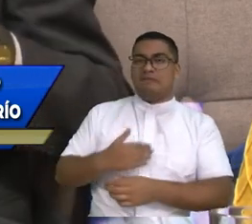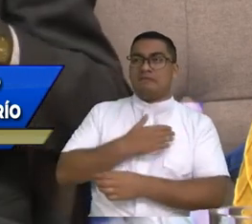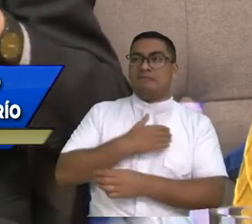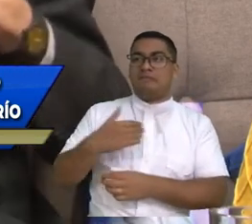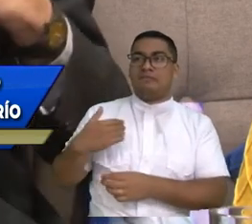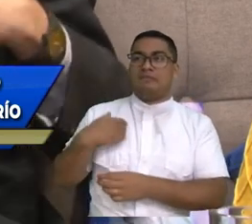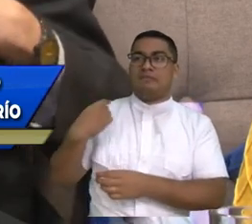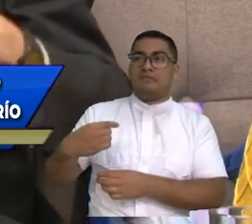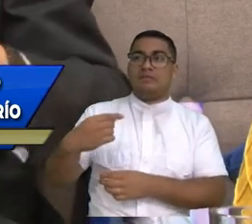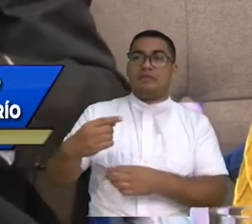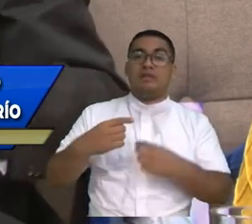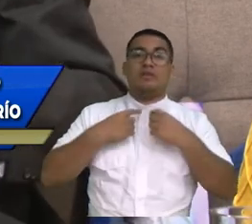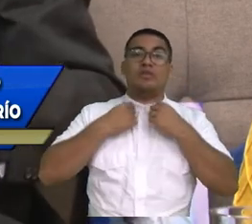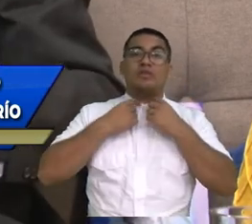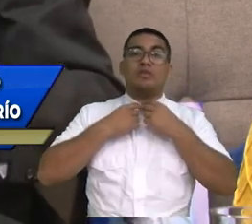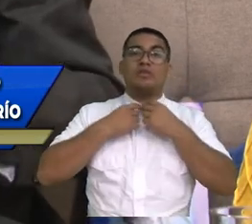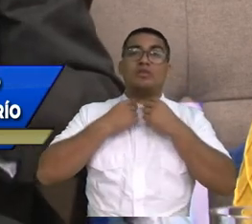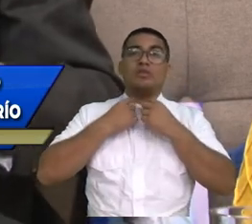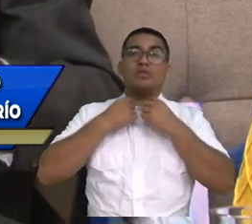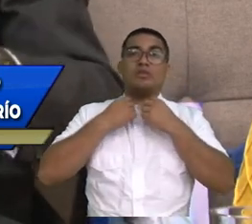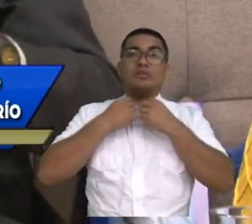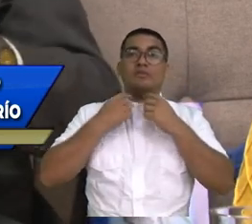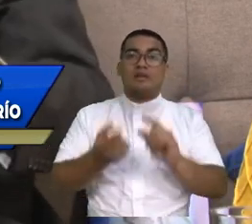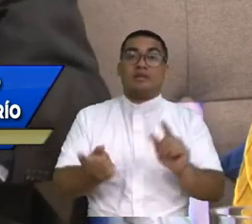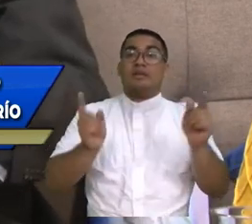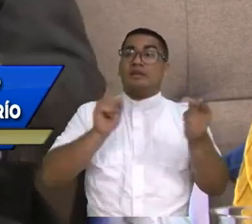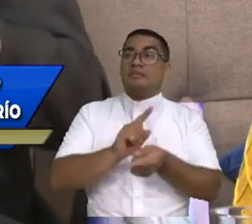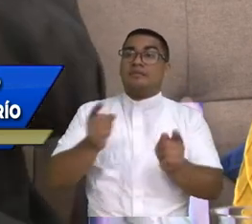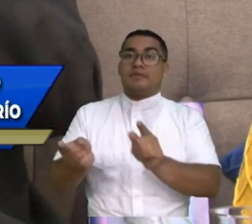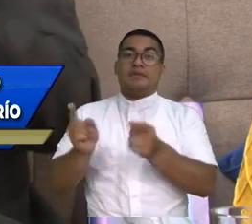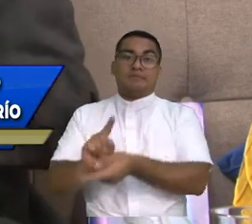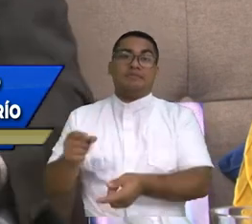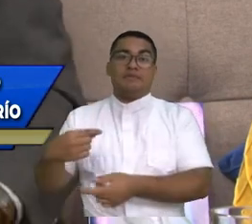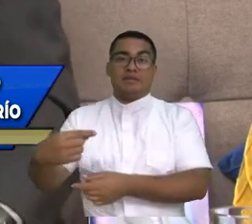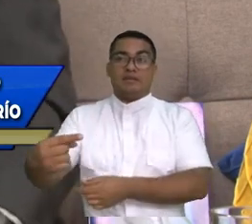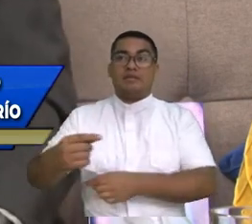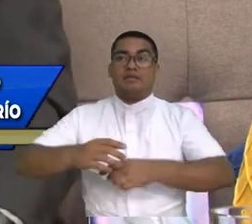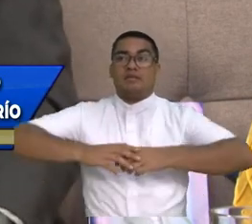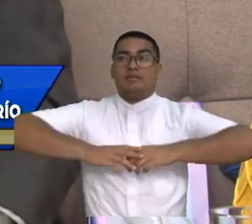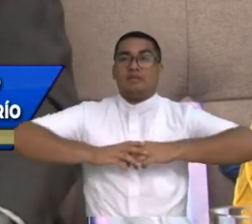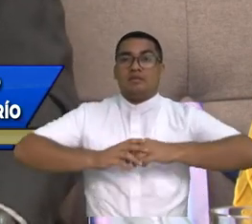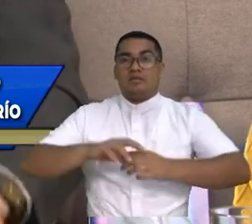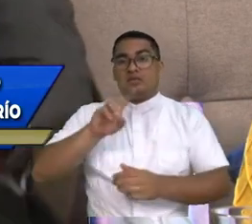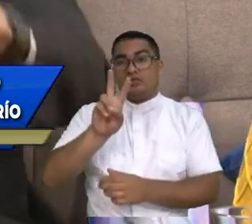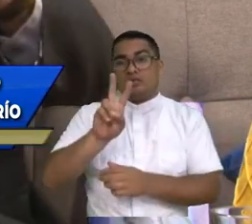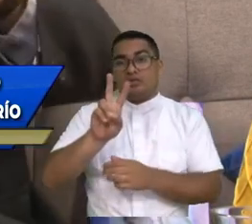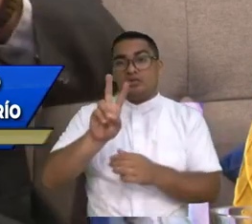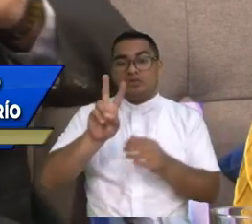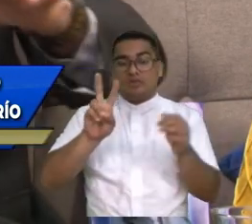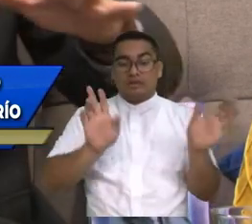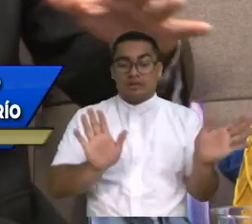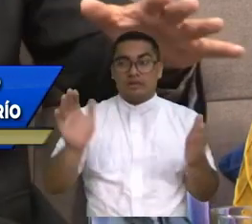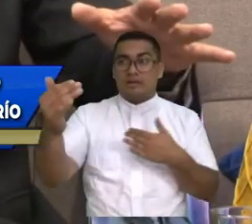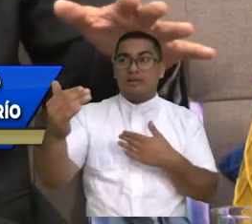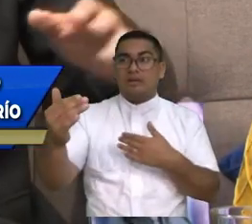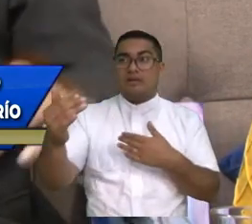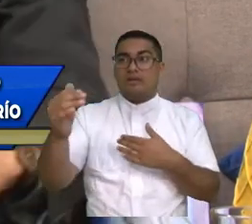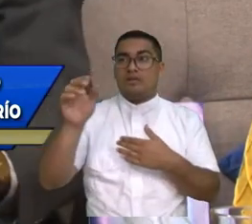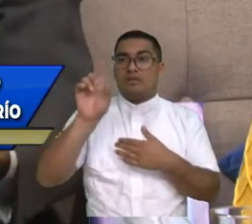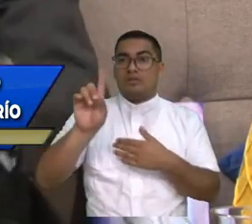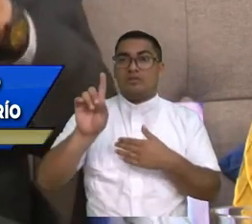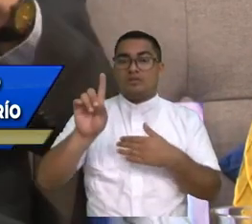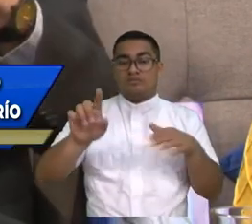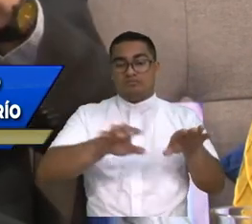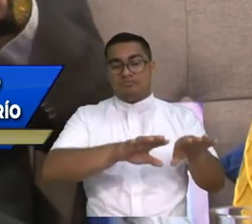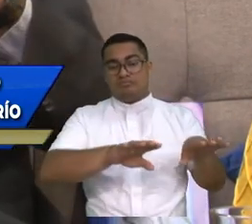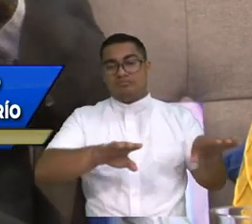se le cambiaba de ropa diario. Ok. Usó 2 cajas y un catafalco, en el